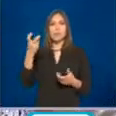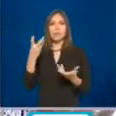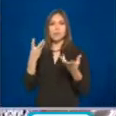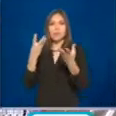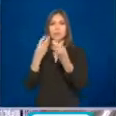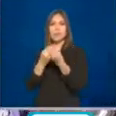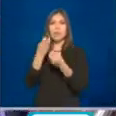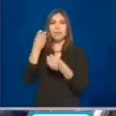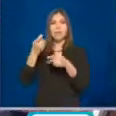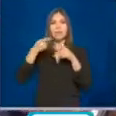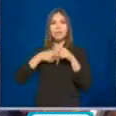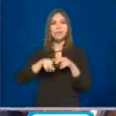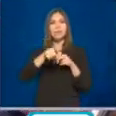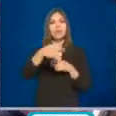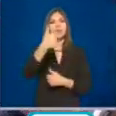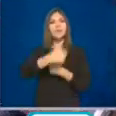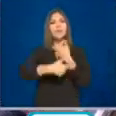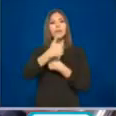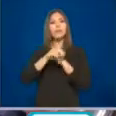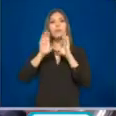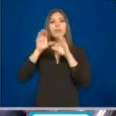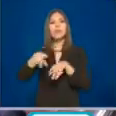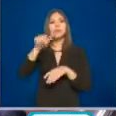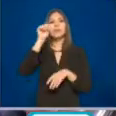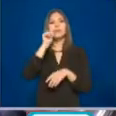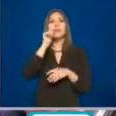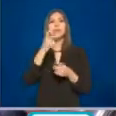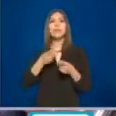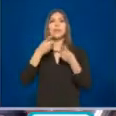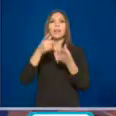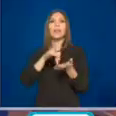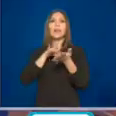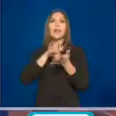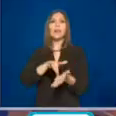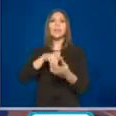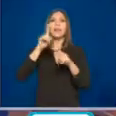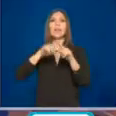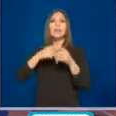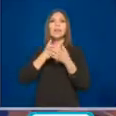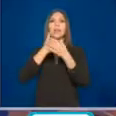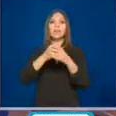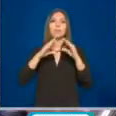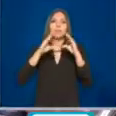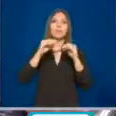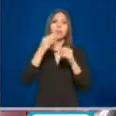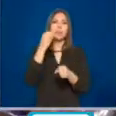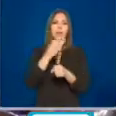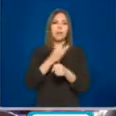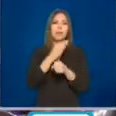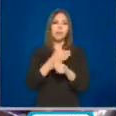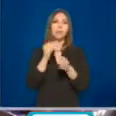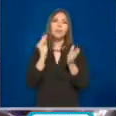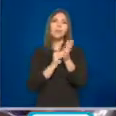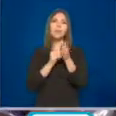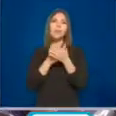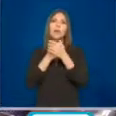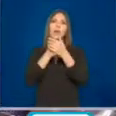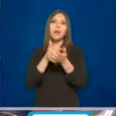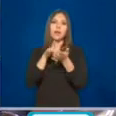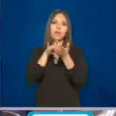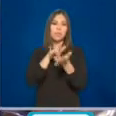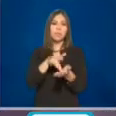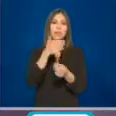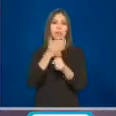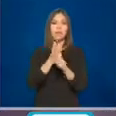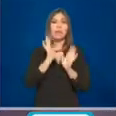las pocas participantes que he tenido siempre el apoyo de quien fuera mi coach en ese entonces. Ya van a ser, y la vigencia, ¿por y la qué vigencia, no decirlo también?